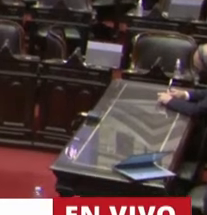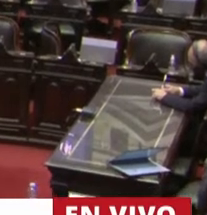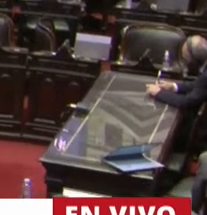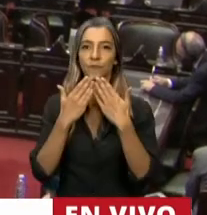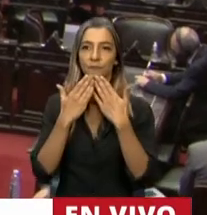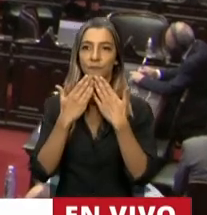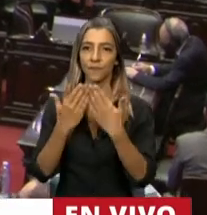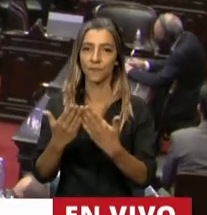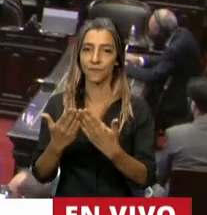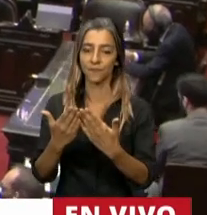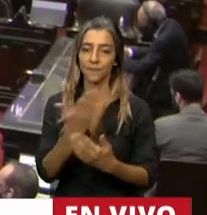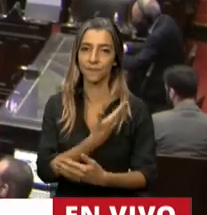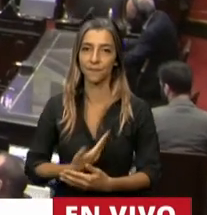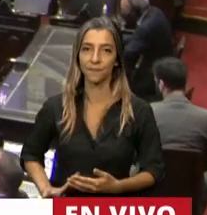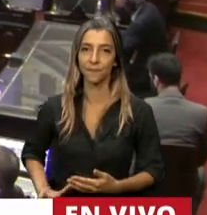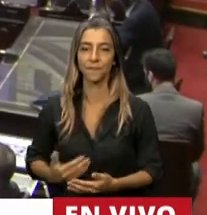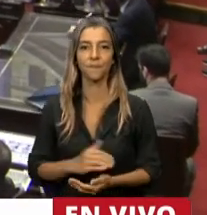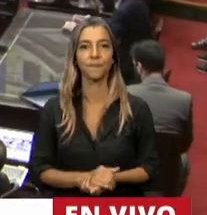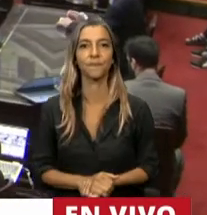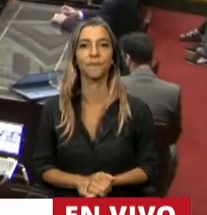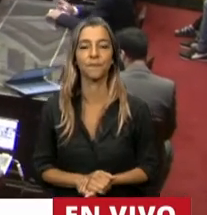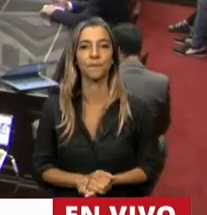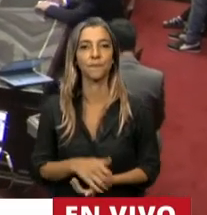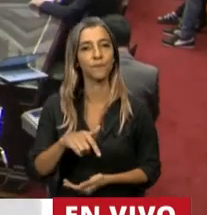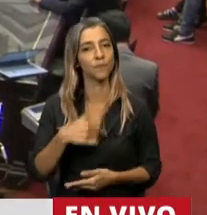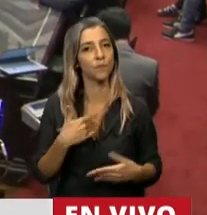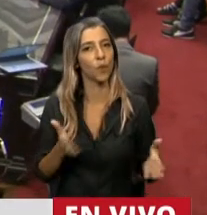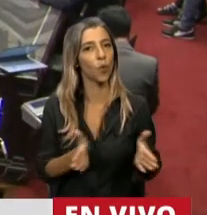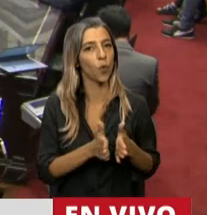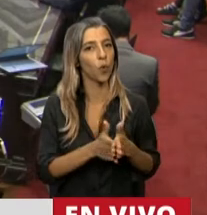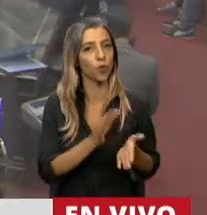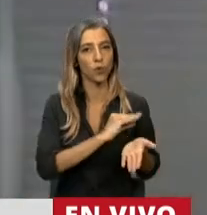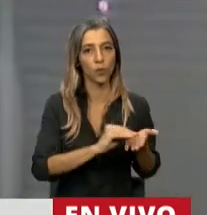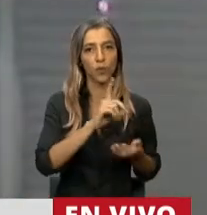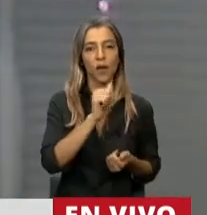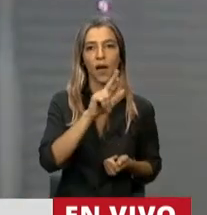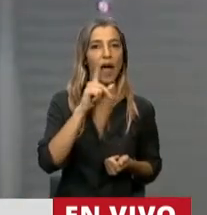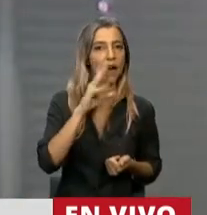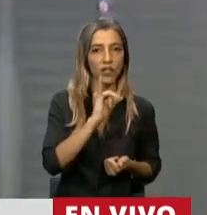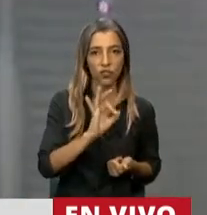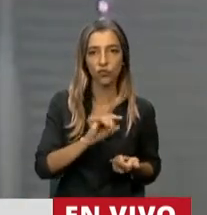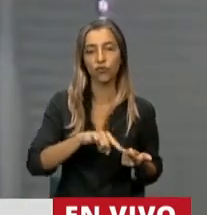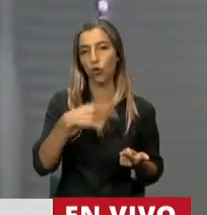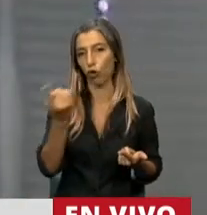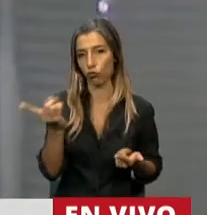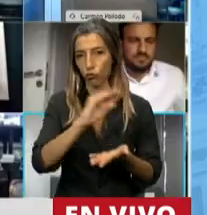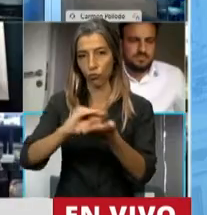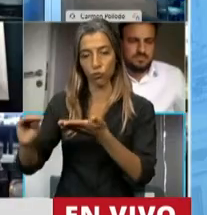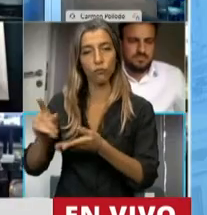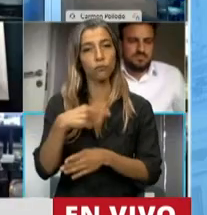Gracias, presidente. Junto a la diputada Carla Carrizo y otros legisladores de nuestro interbloque, hemos